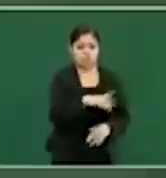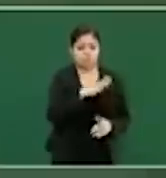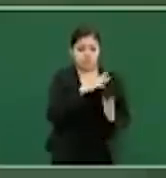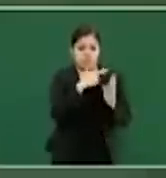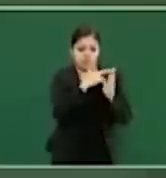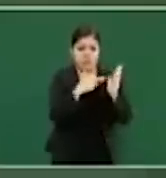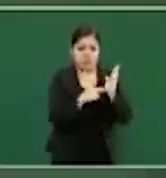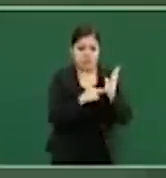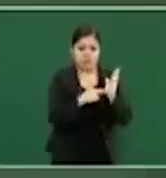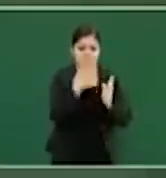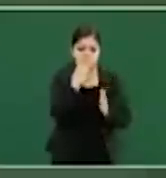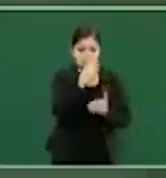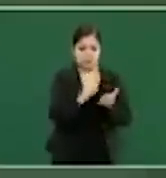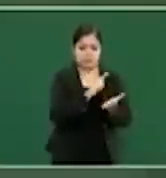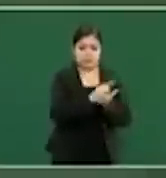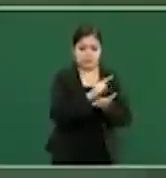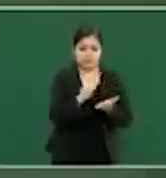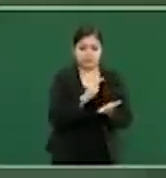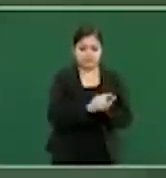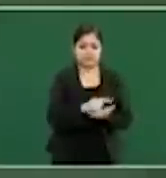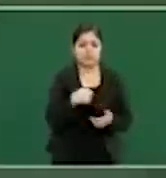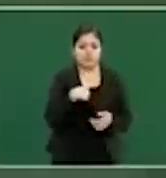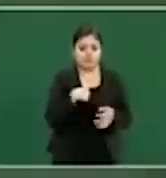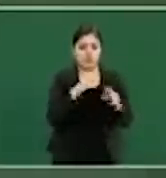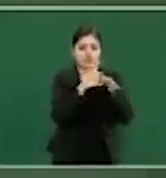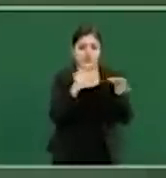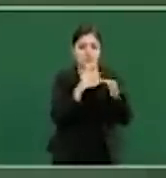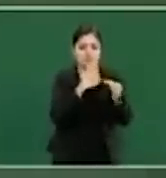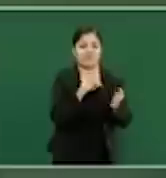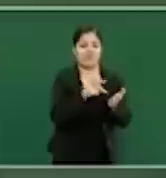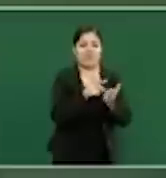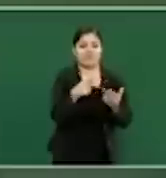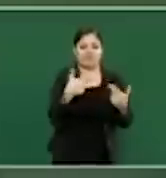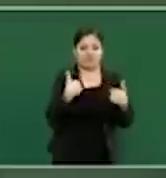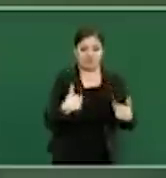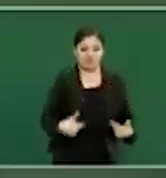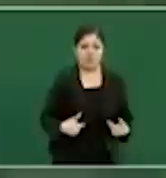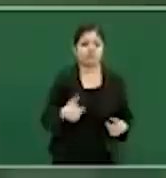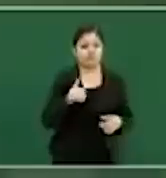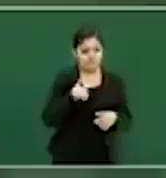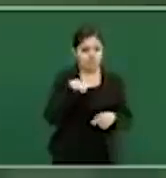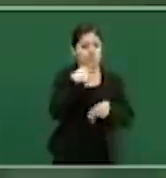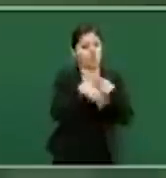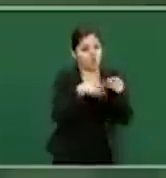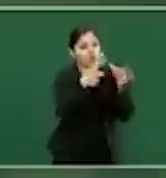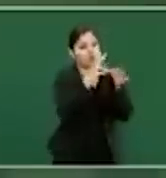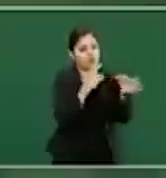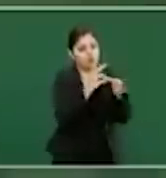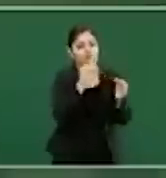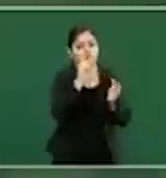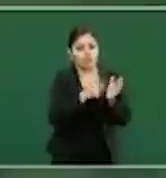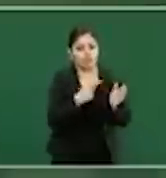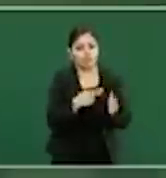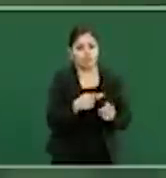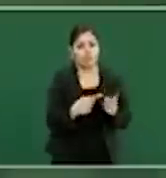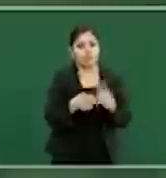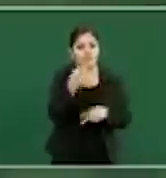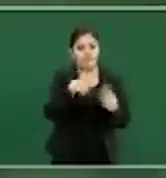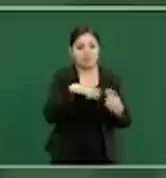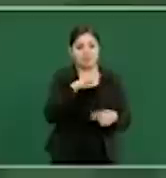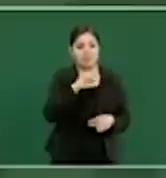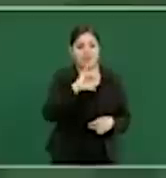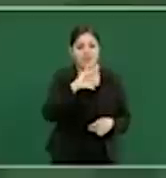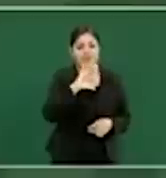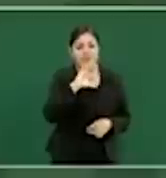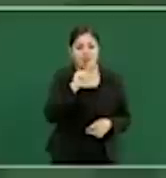Y le expliqué al presidente de la Comisión de Derechos Humanos y voy a seguirle explicando. Viene la señora Bachelet,